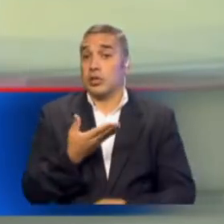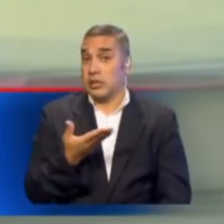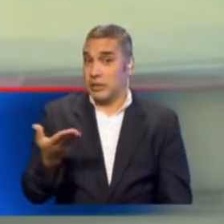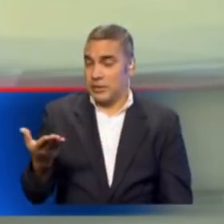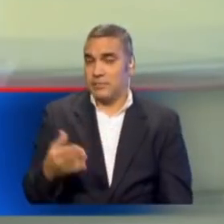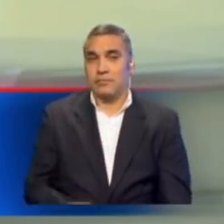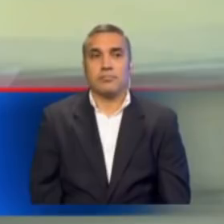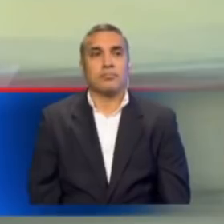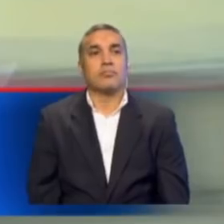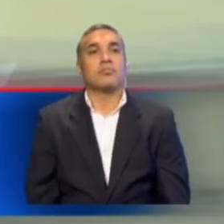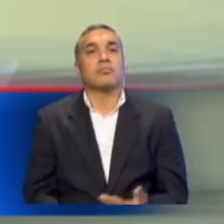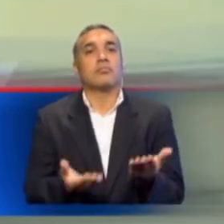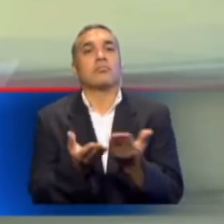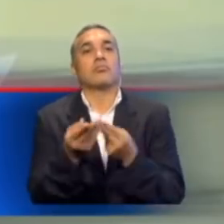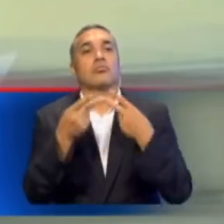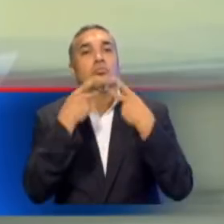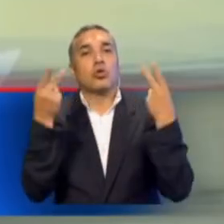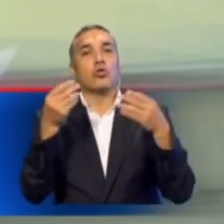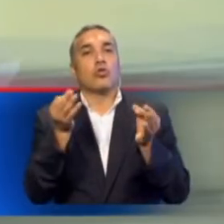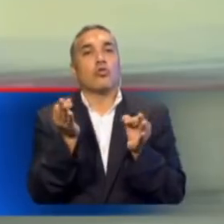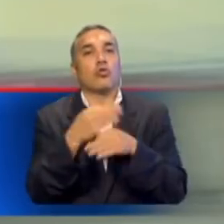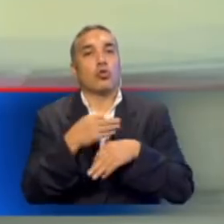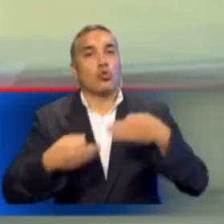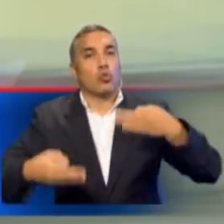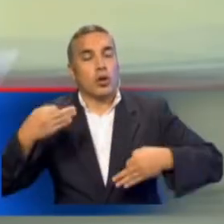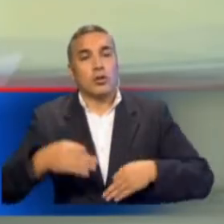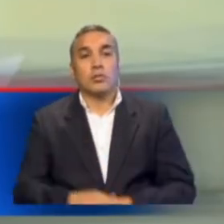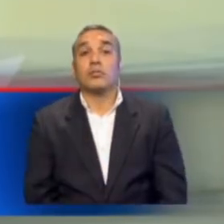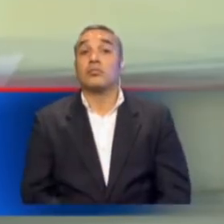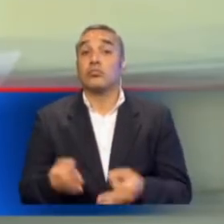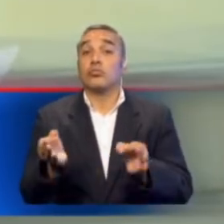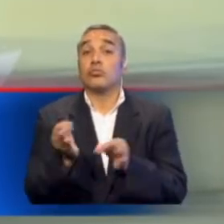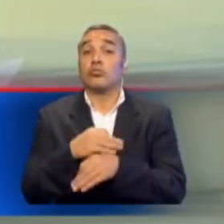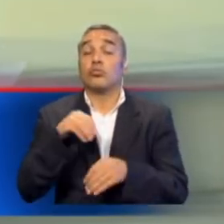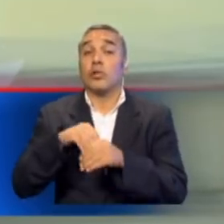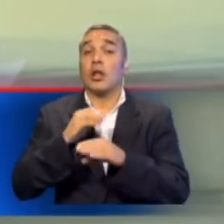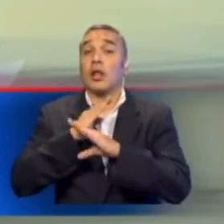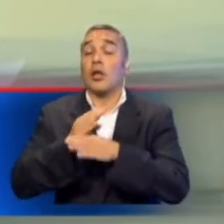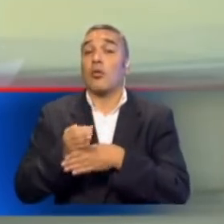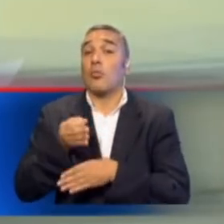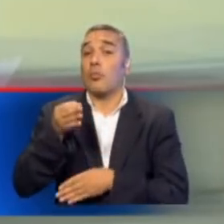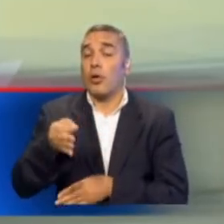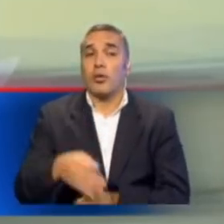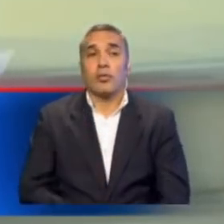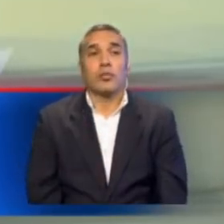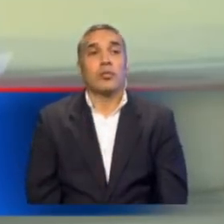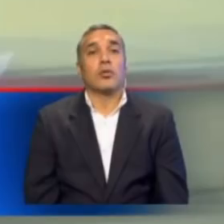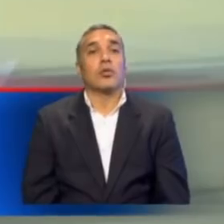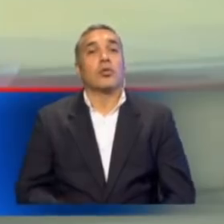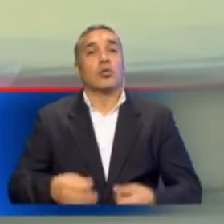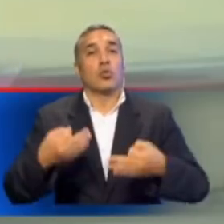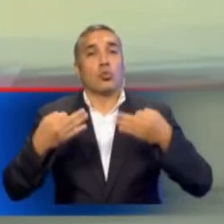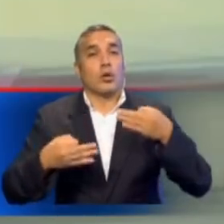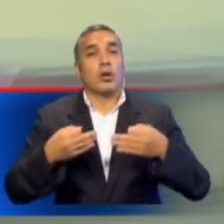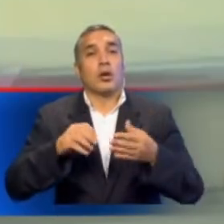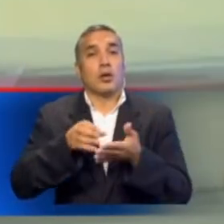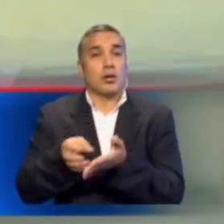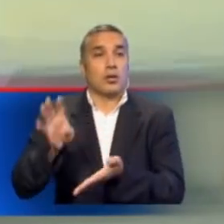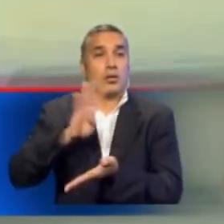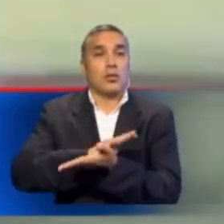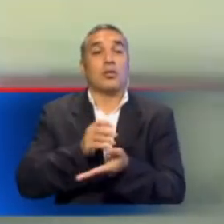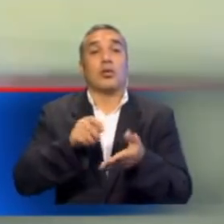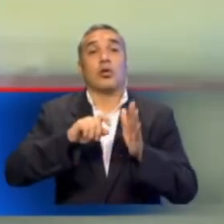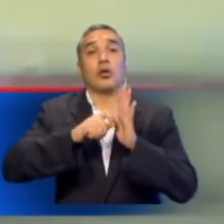Constitucional, servidores públicos de la función judicial, funcionarios de la Defensoría del Pueblo, Procuraduría General del Estado, Asamblea Nacional